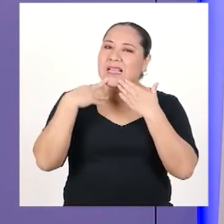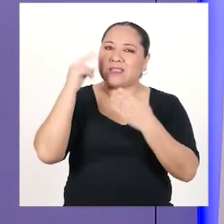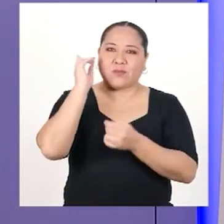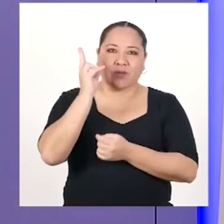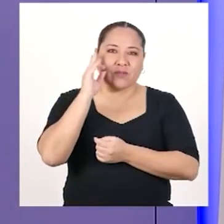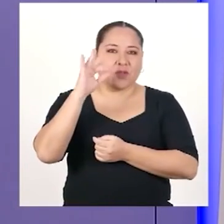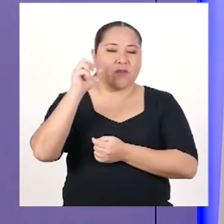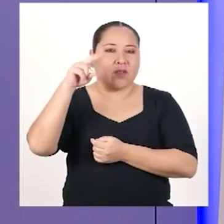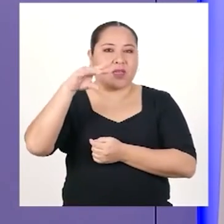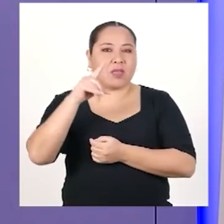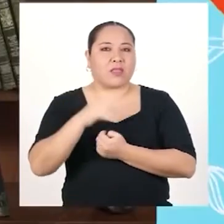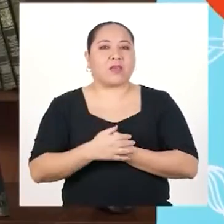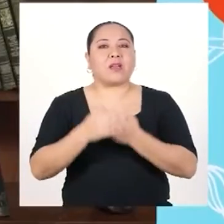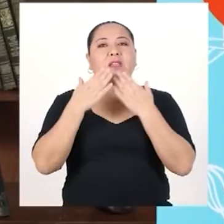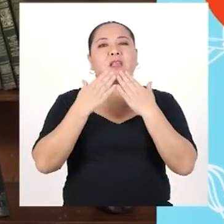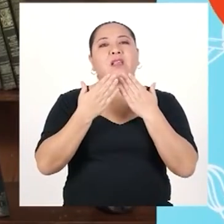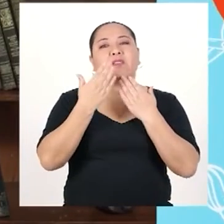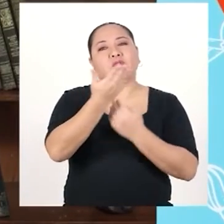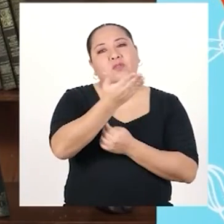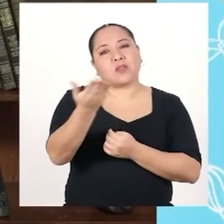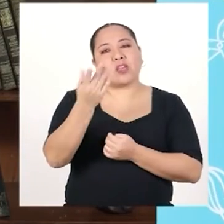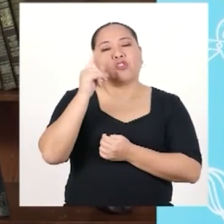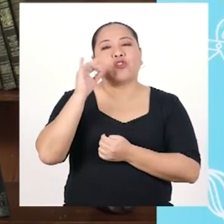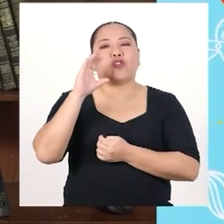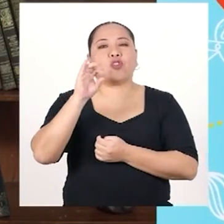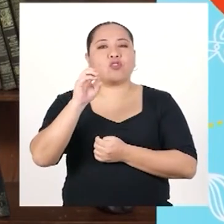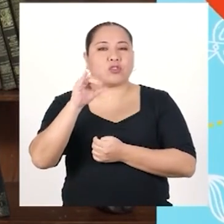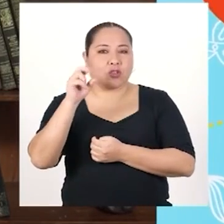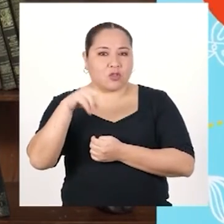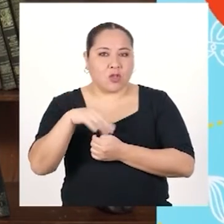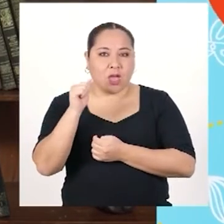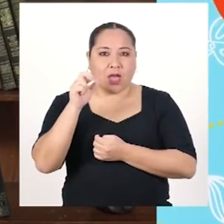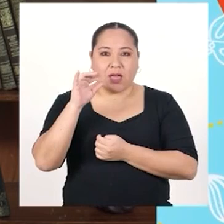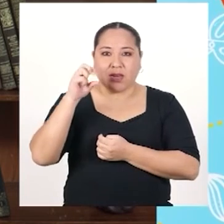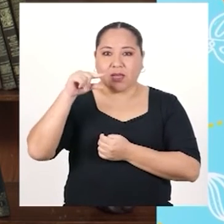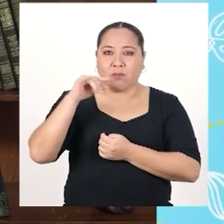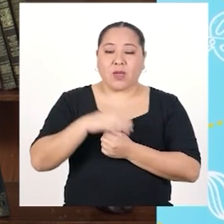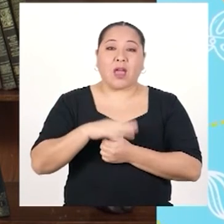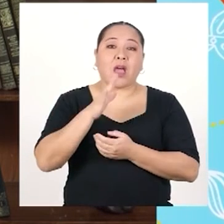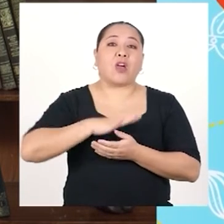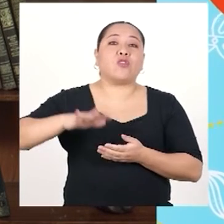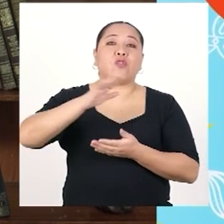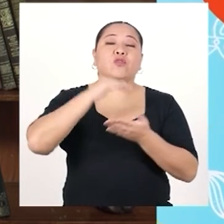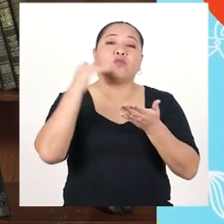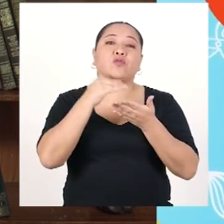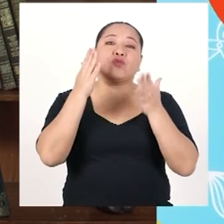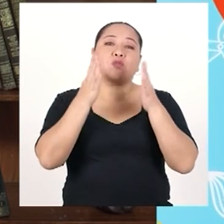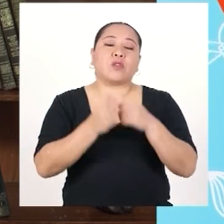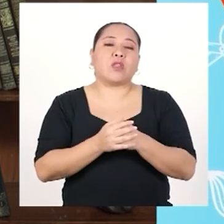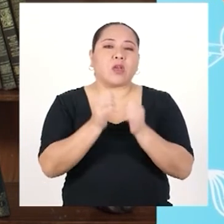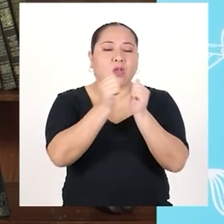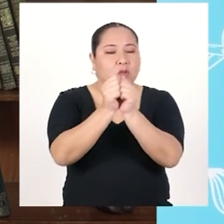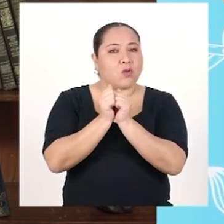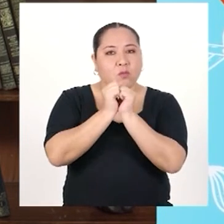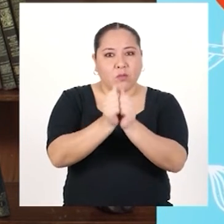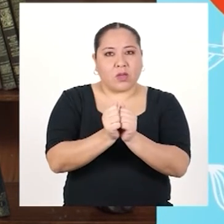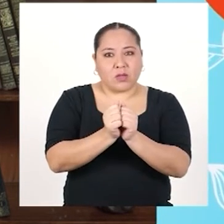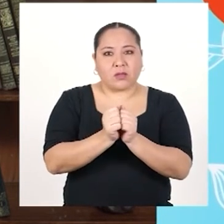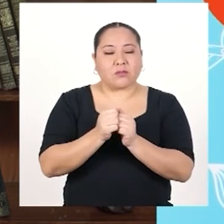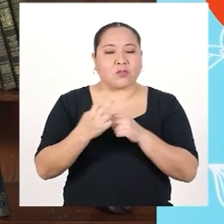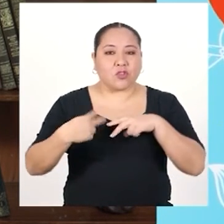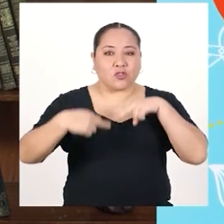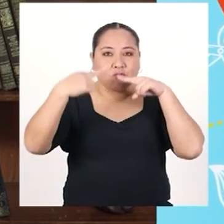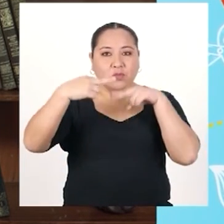Muchas gracias, profesora Brenda. Gracias a ustedes, Tocino y Arquímedes, y a todas y todos los estudiantes que nos